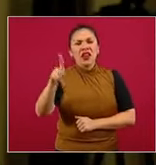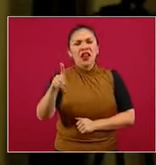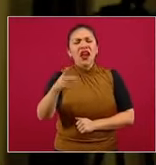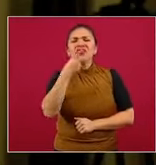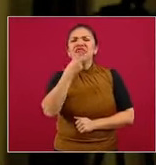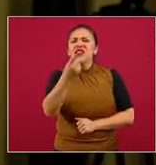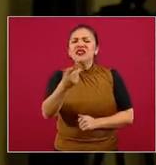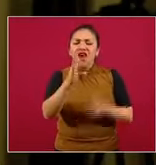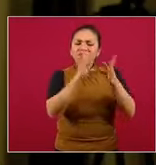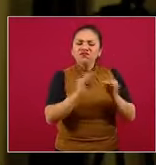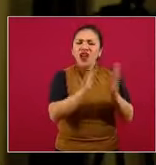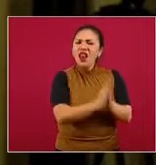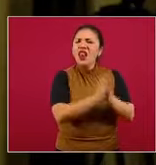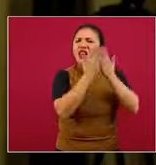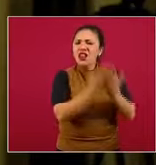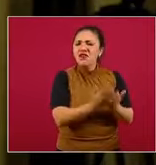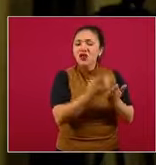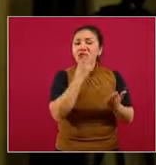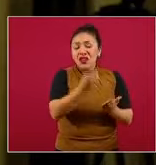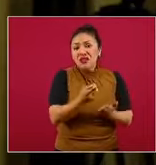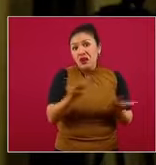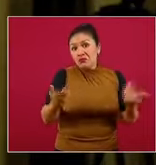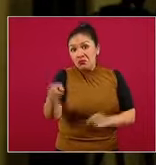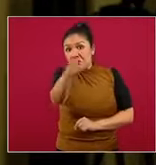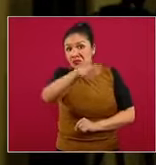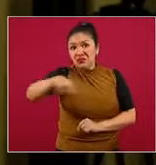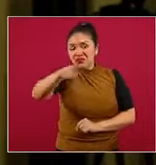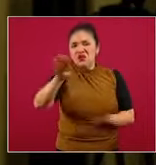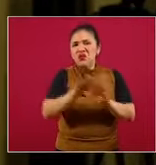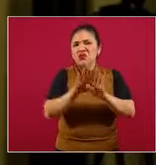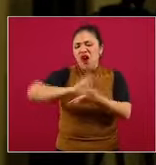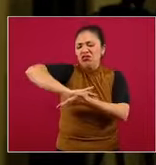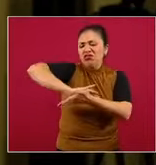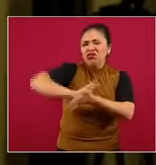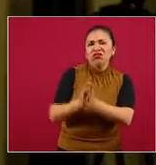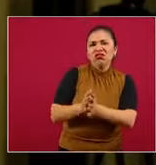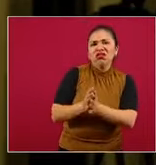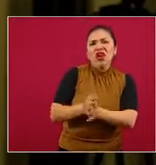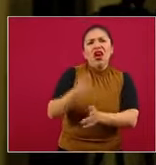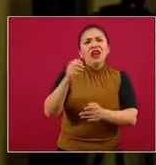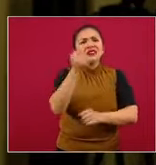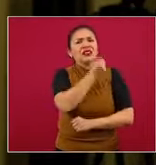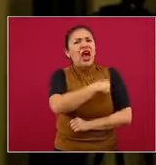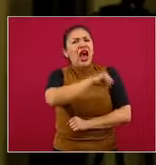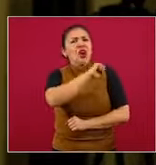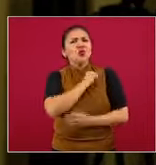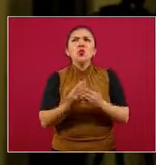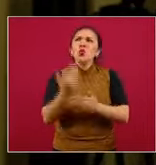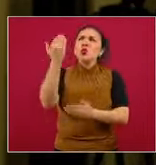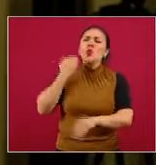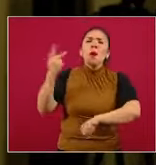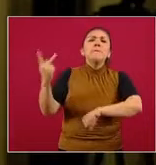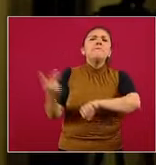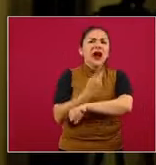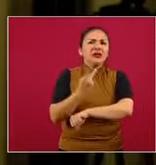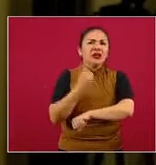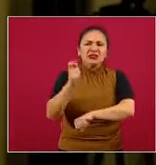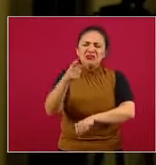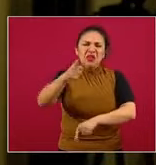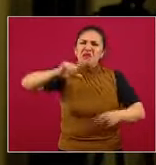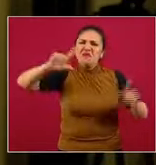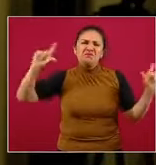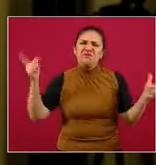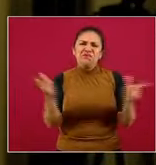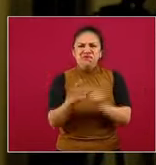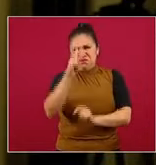libro que escribió, diciéndoles que, bueno, ustedes demolieron el sistema de salud como si hubiera estado muy bien, ¿no? Después de los gobiernos del PRI y del PAN.